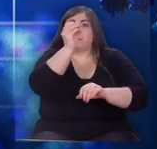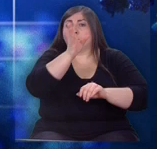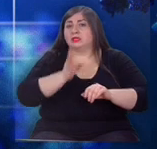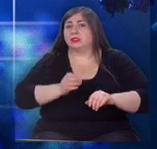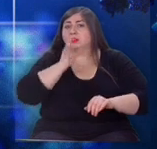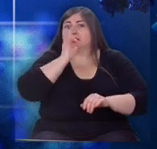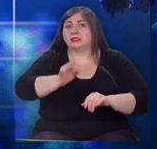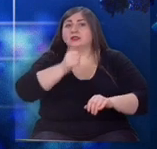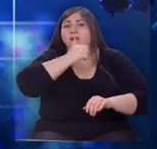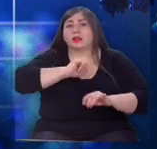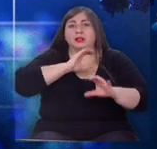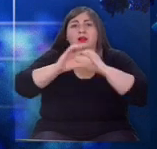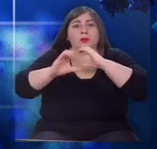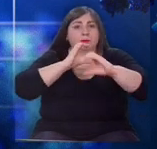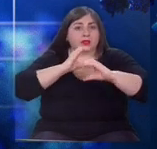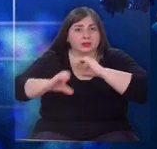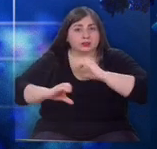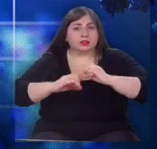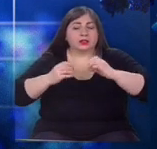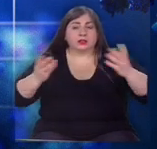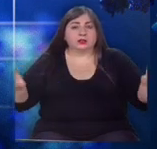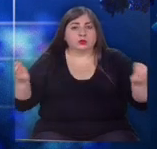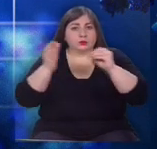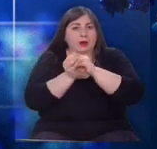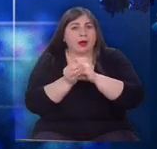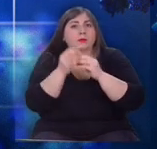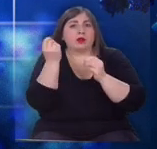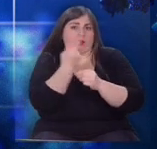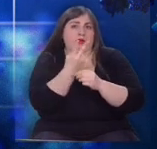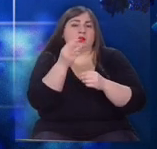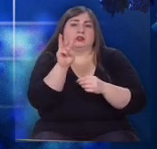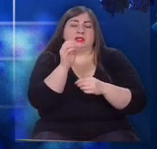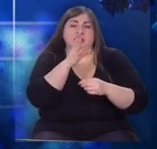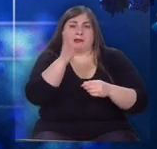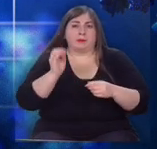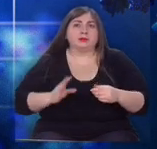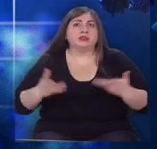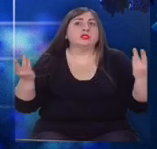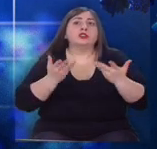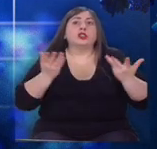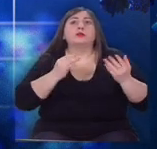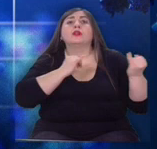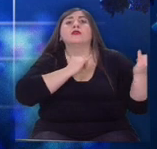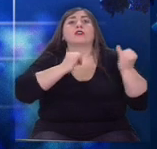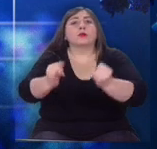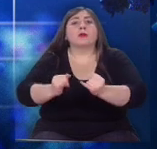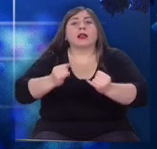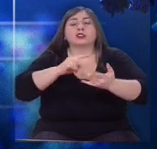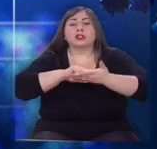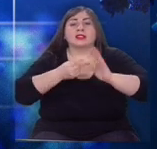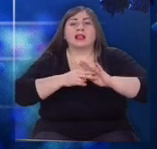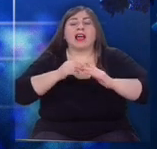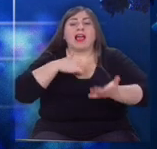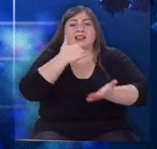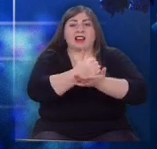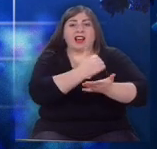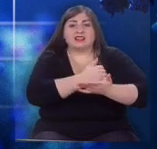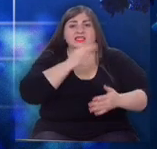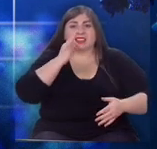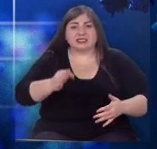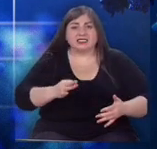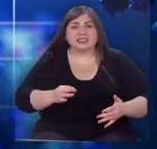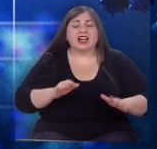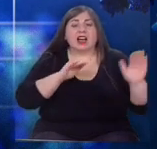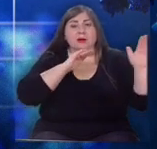de comunicación. Entonces, si sumamos esas dos cifras, tenemos un 30% que tiene que ver cómo estamos comunicando esta crisis. Yo creo que lo que están diciendo los alcaldes es la necesidad